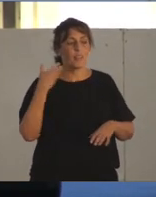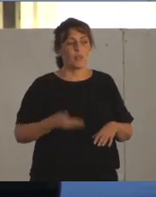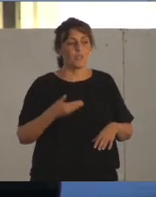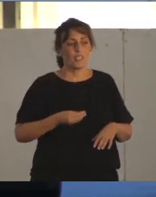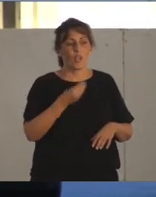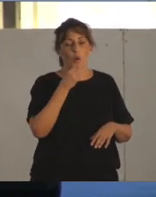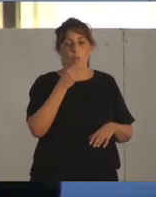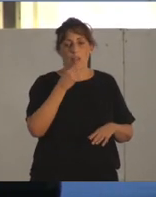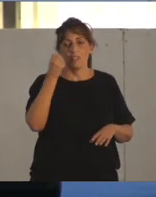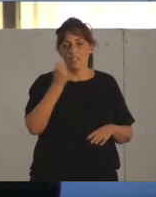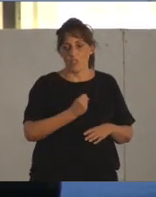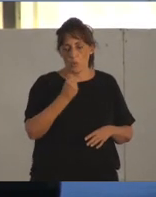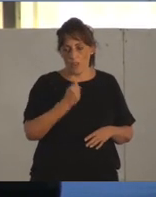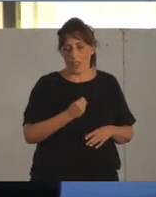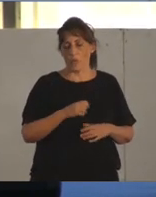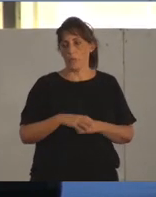Monta.